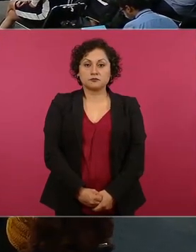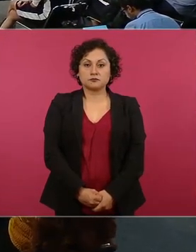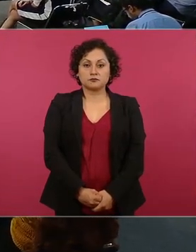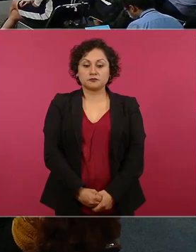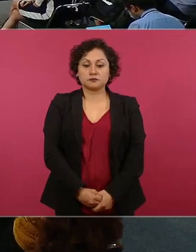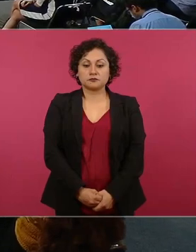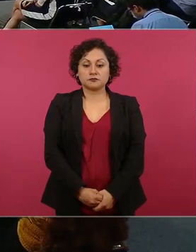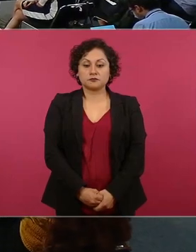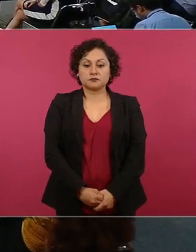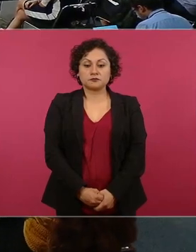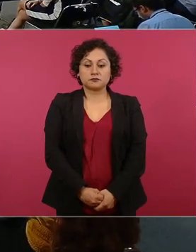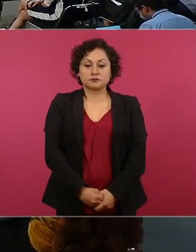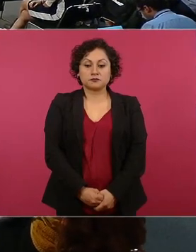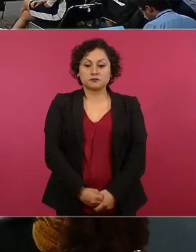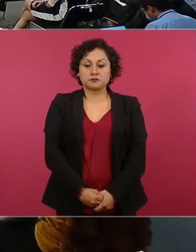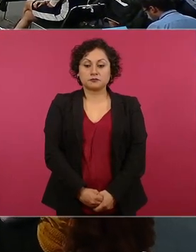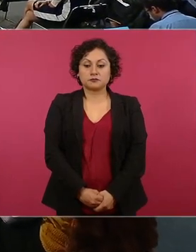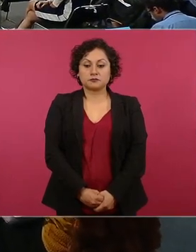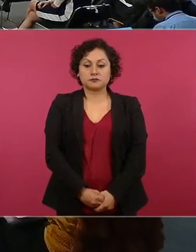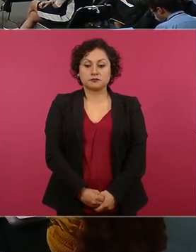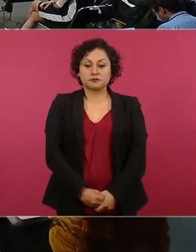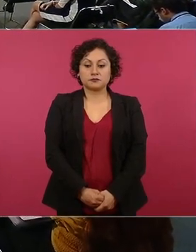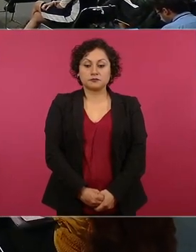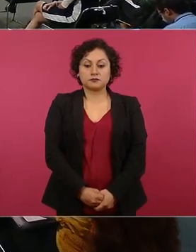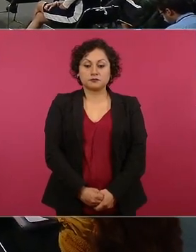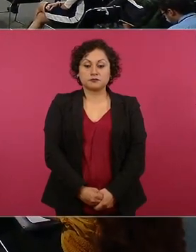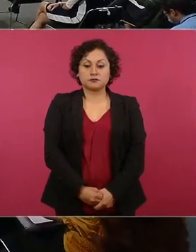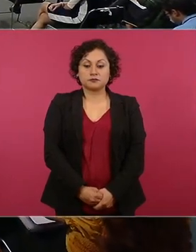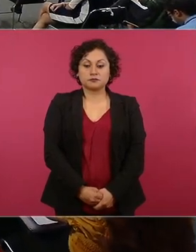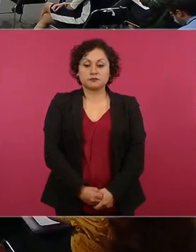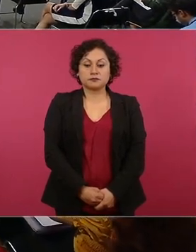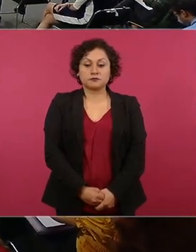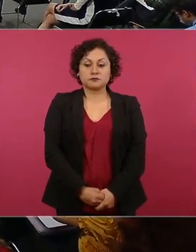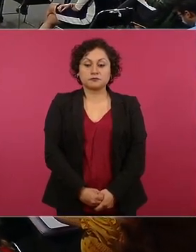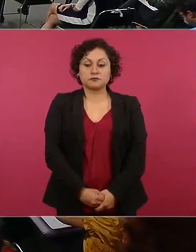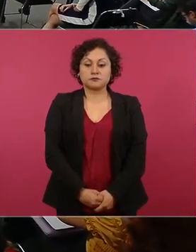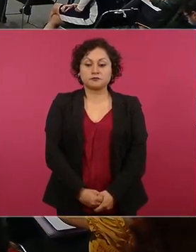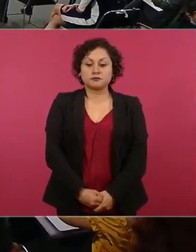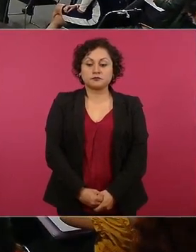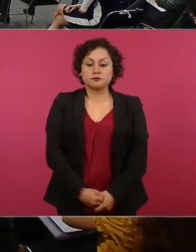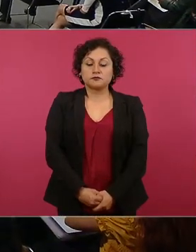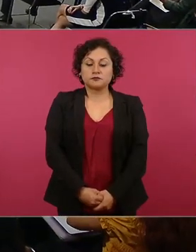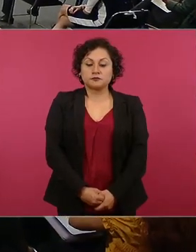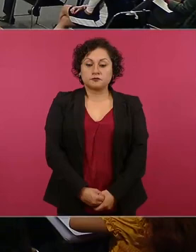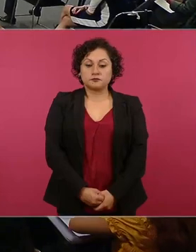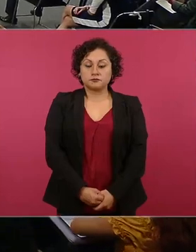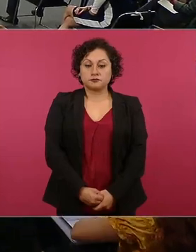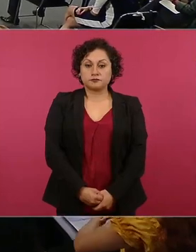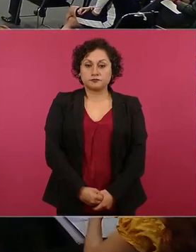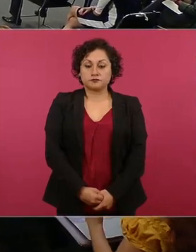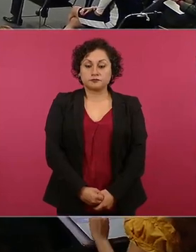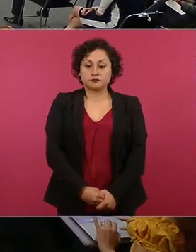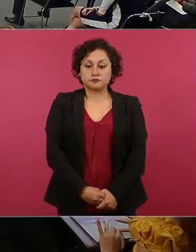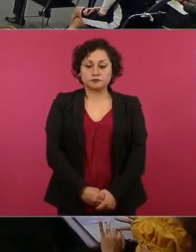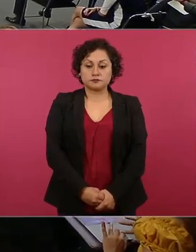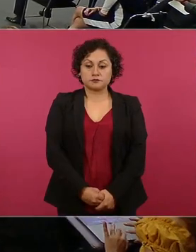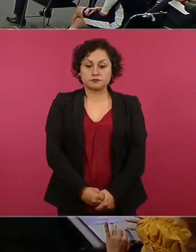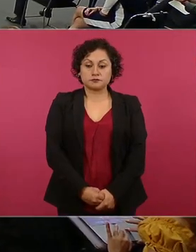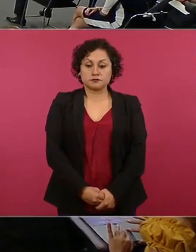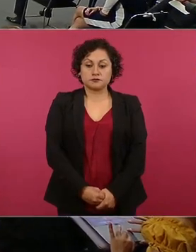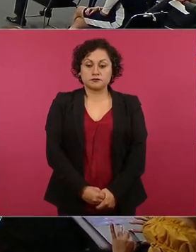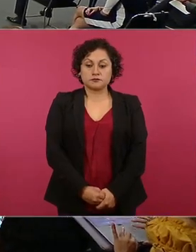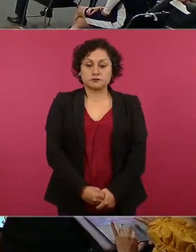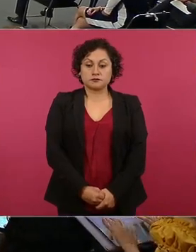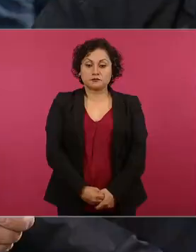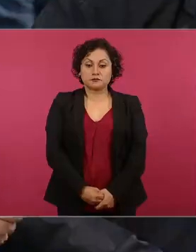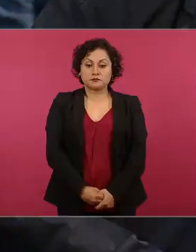ver que participaron peritos, participaron, ¿cómo se coordinaron, por ejemplo, con las personas, las buscadoras, los otros colectivos? pues para que